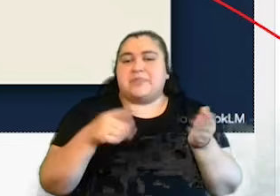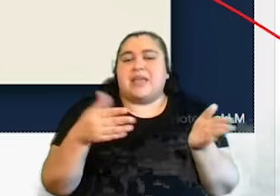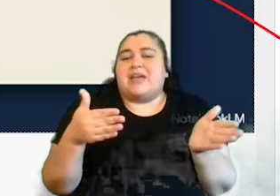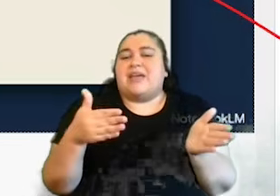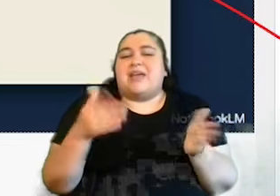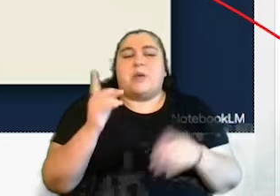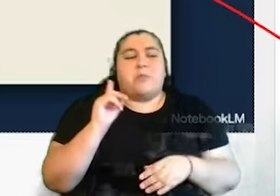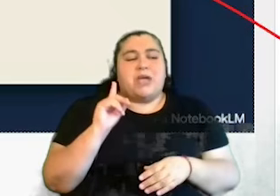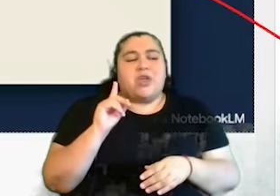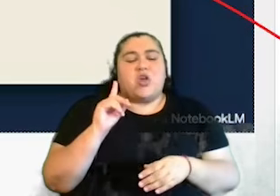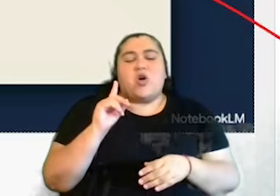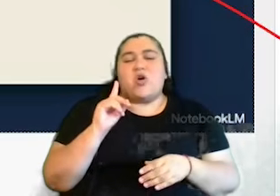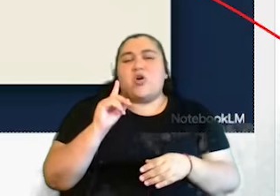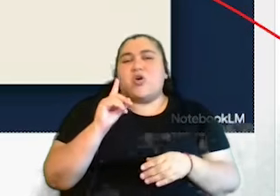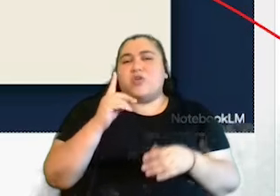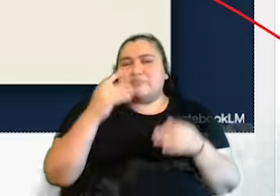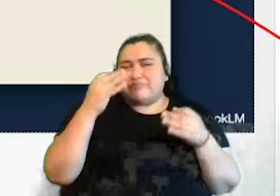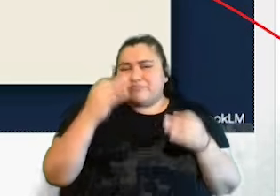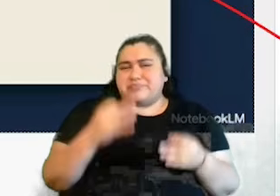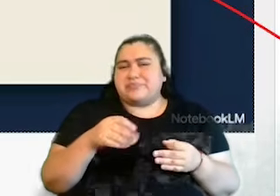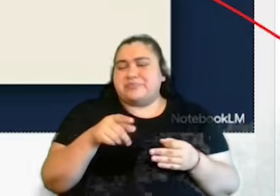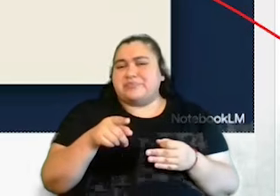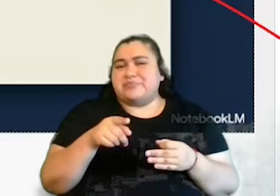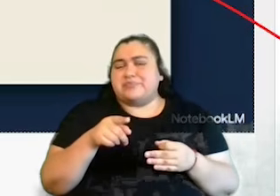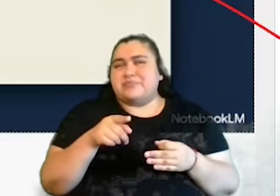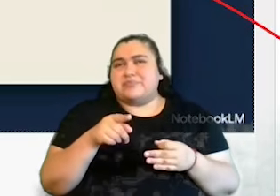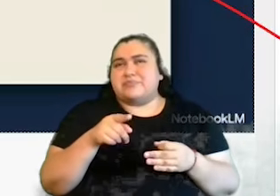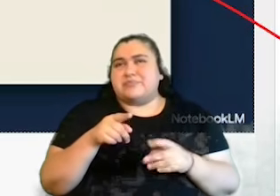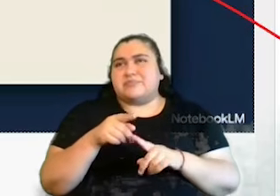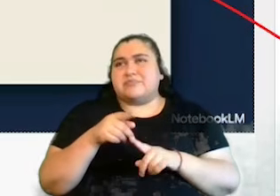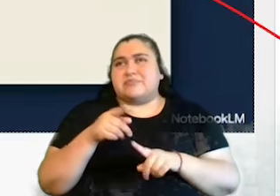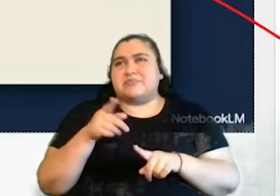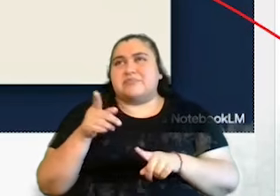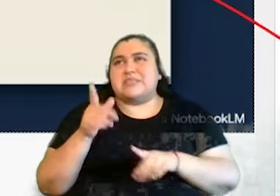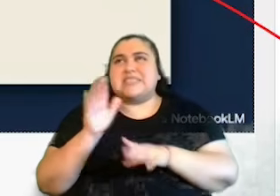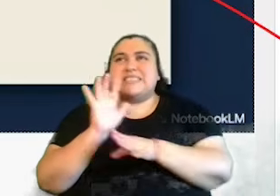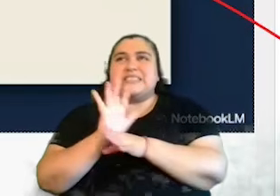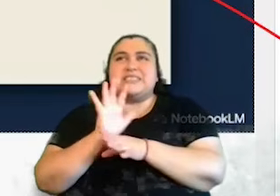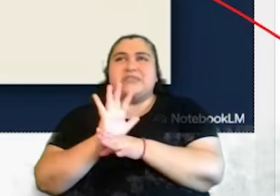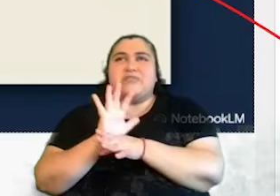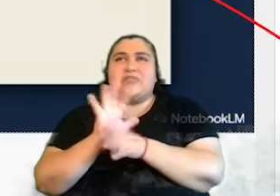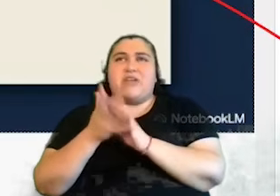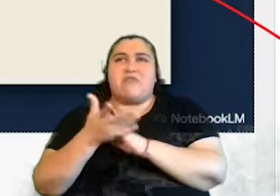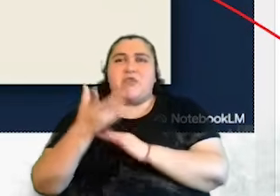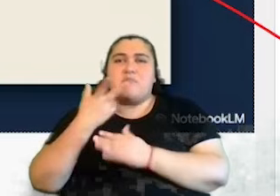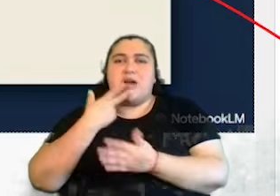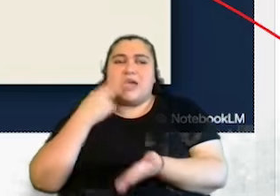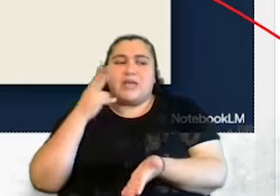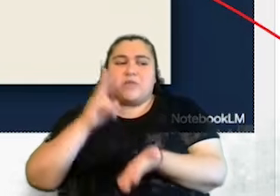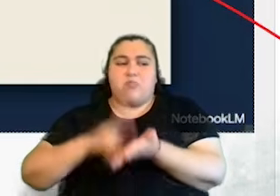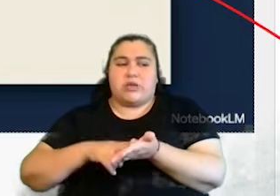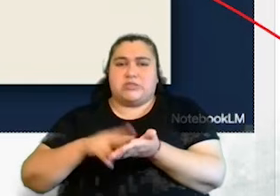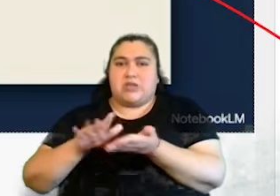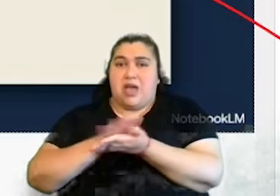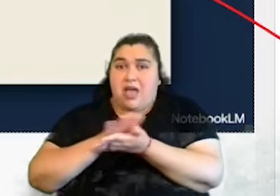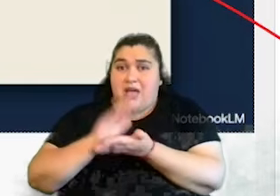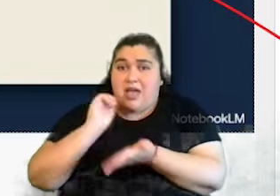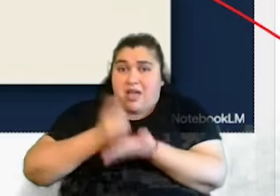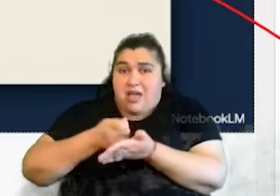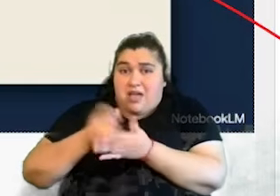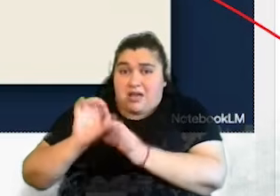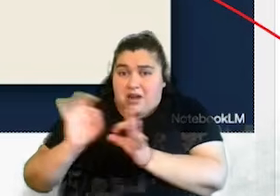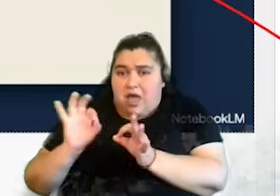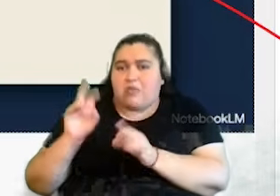esa medida que toma el contribuyente no signifique un ahuecamiento en la base imponible, ni tampoco se estén diciendo que se está